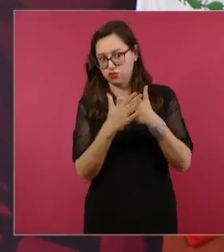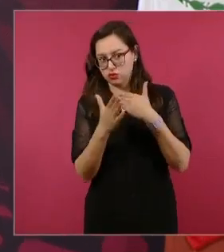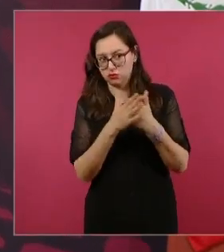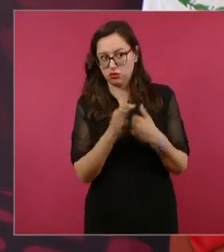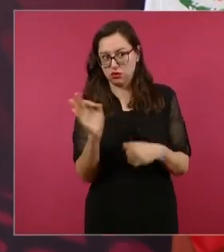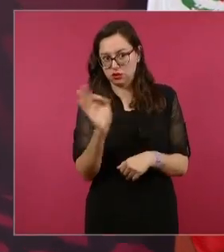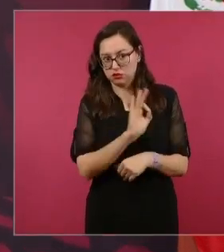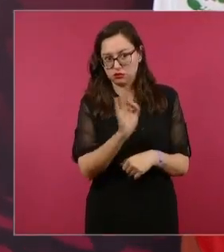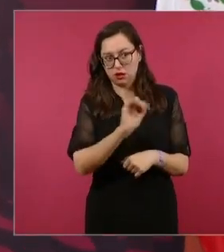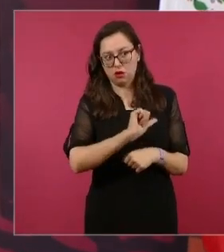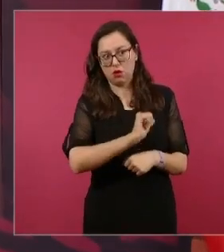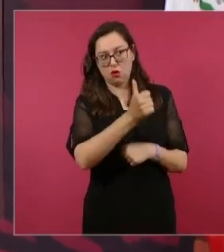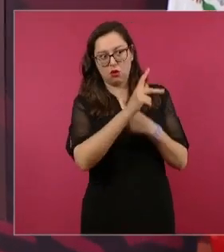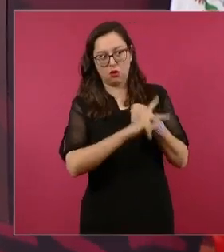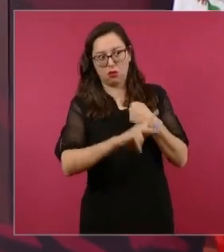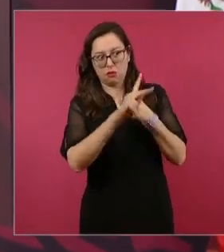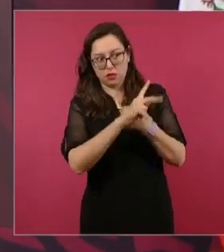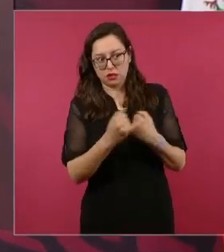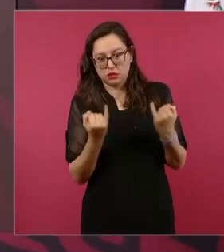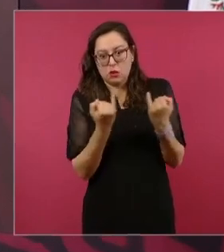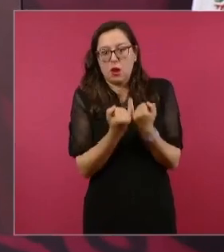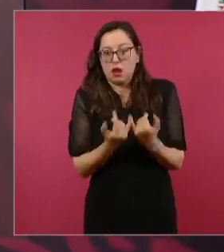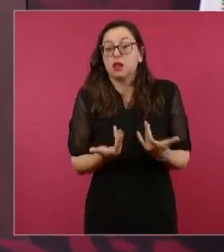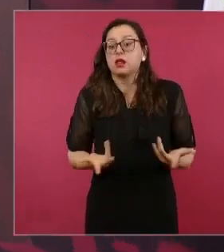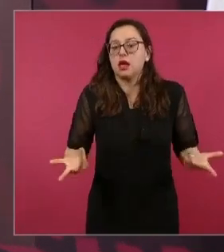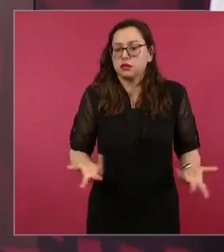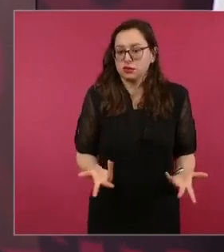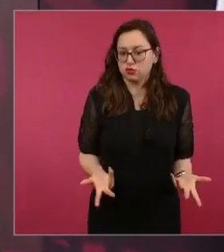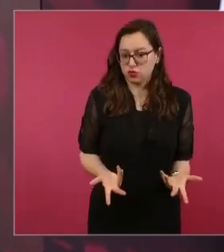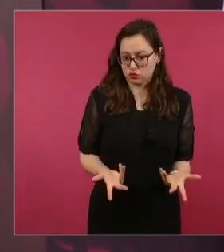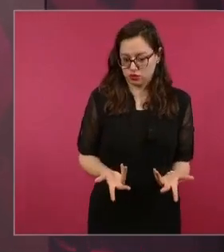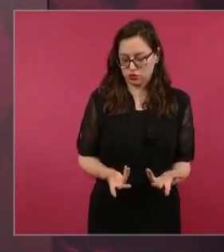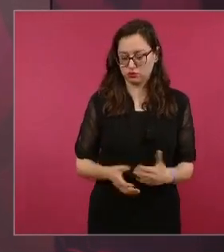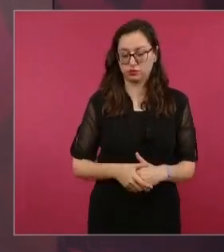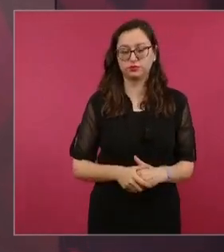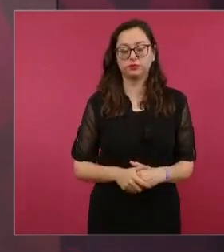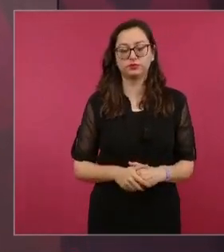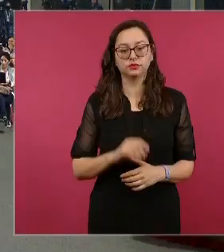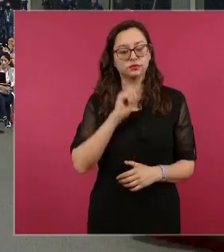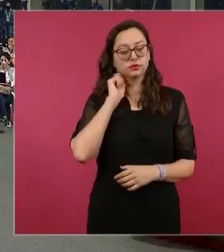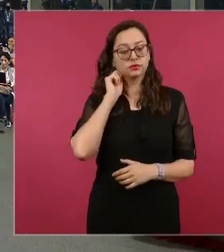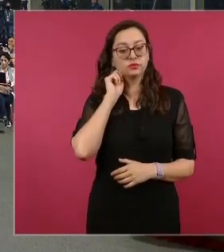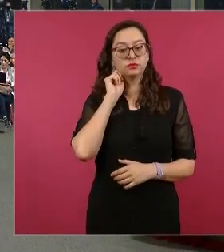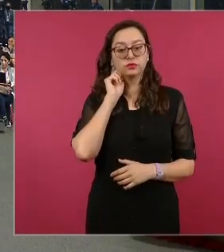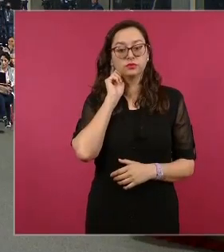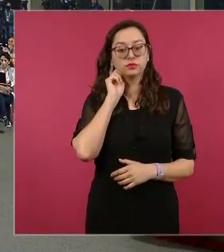que México quiere hacer valer.